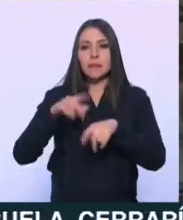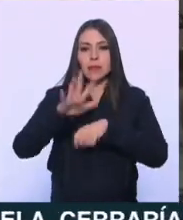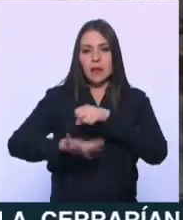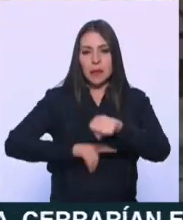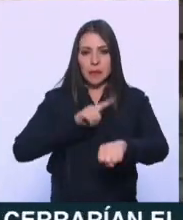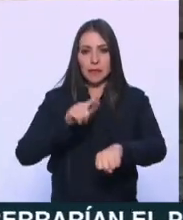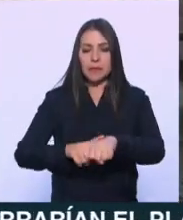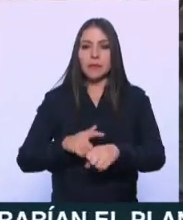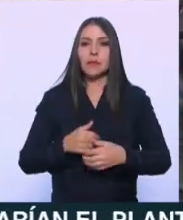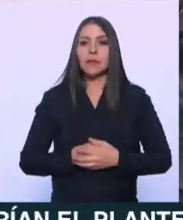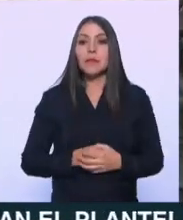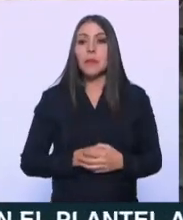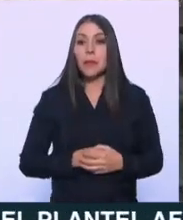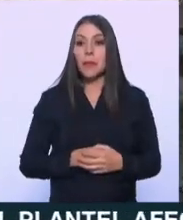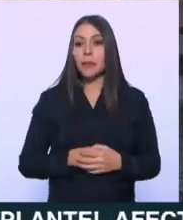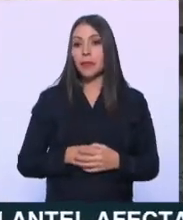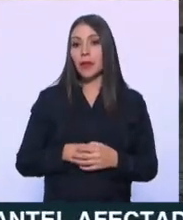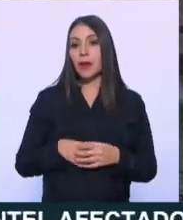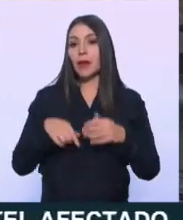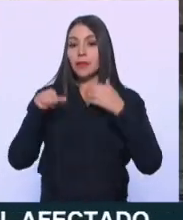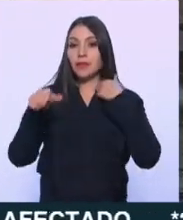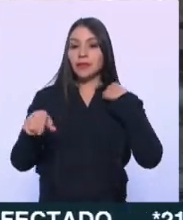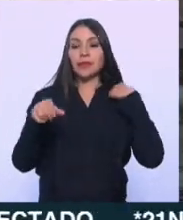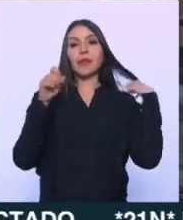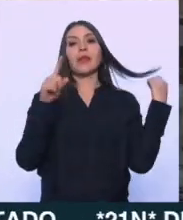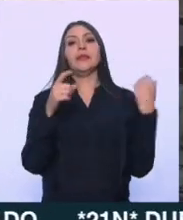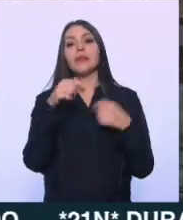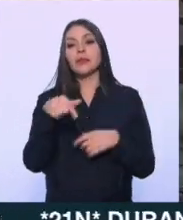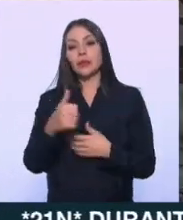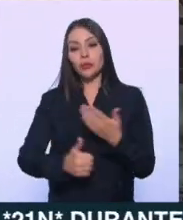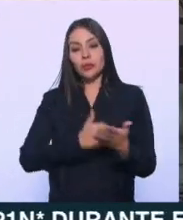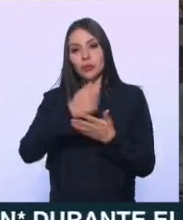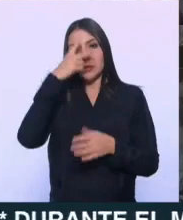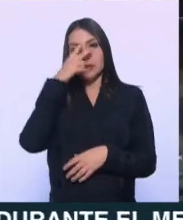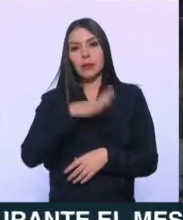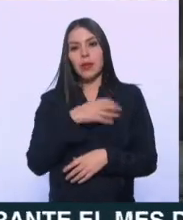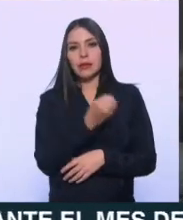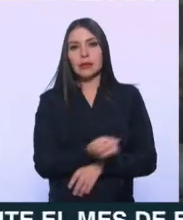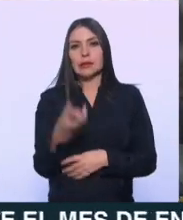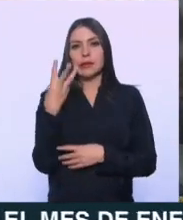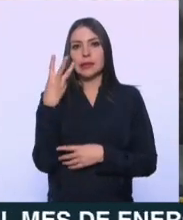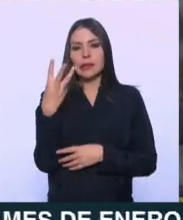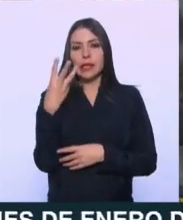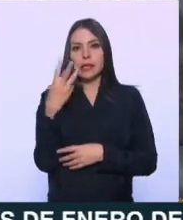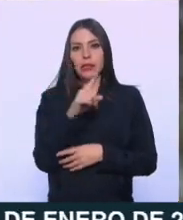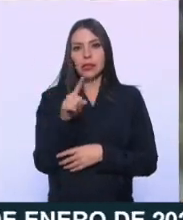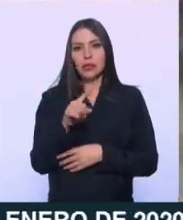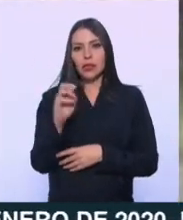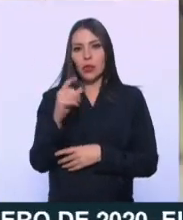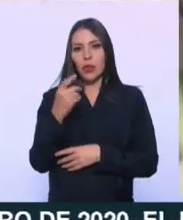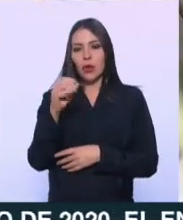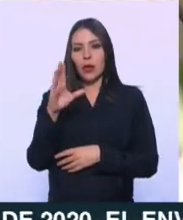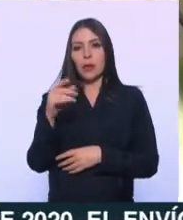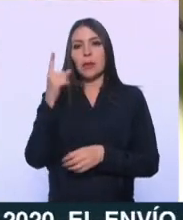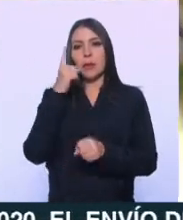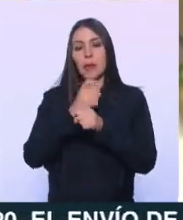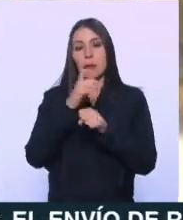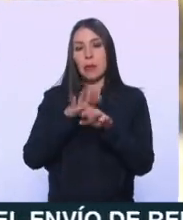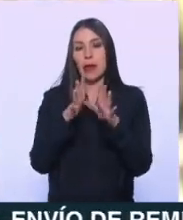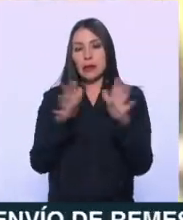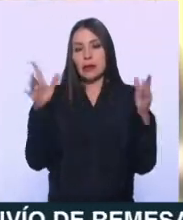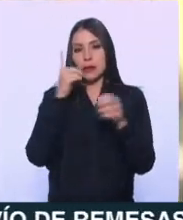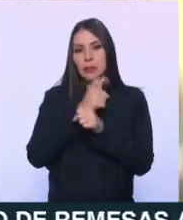ejemplares. Este es uno de los 3 zoológicos que permanecen en la Ciudad de México, el segundo más importante después de